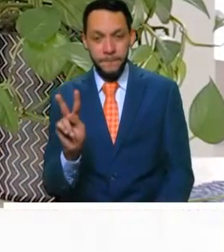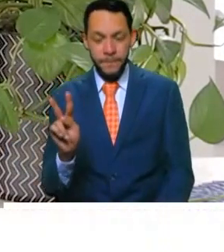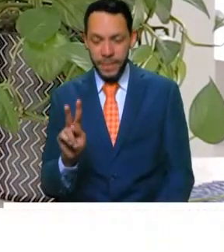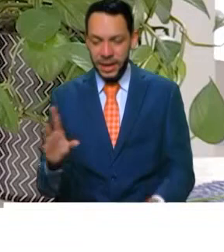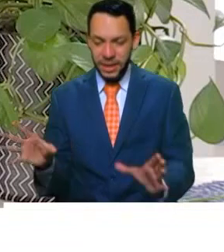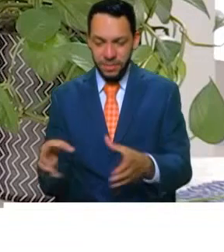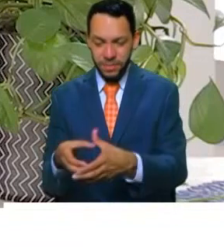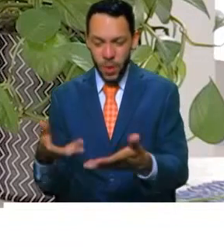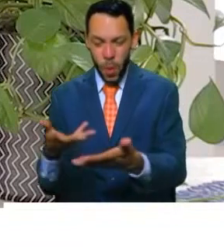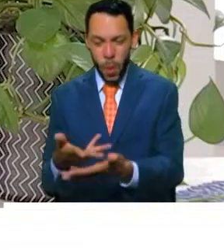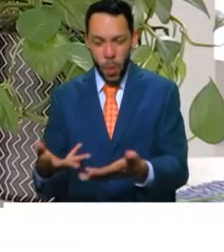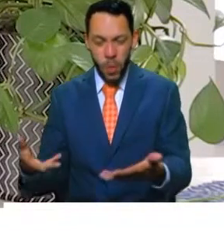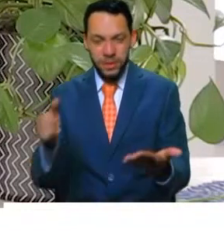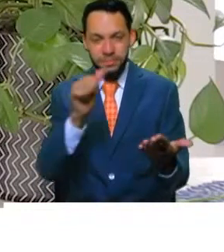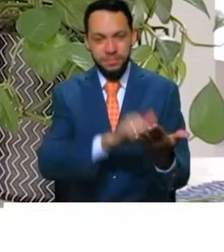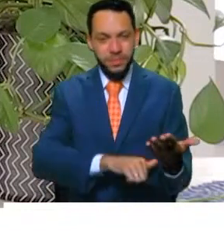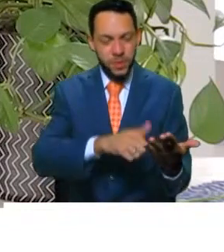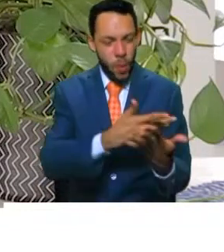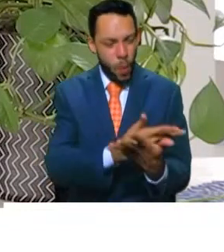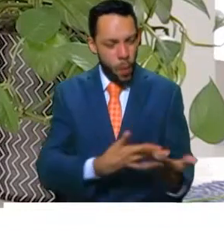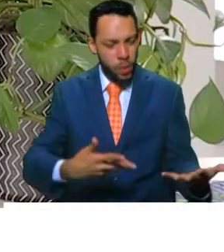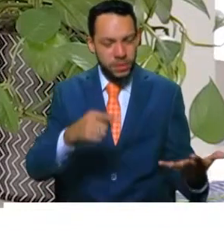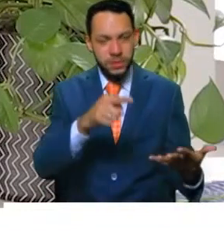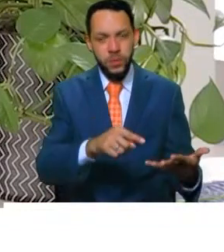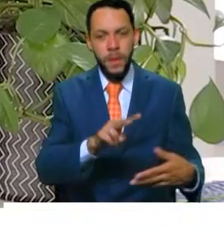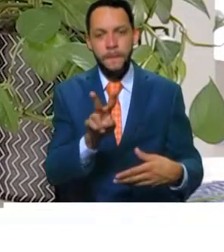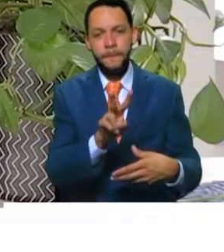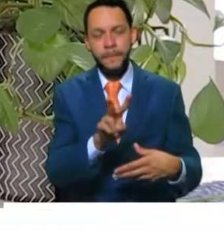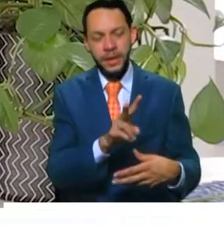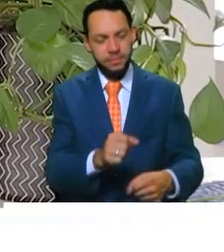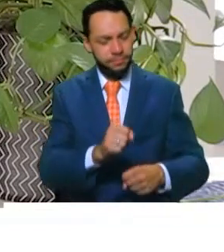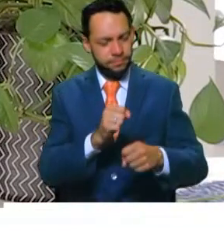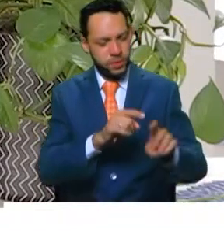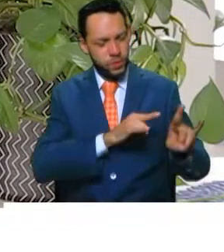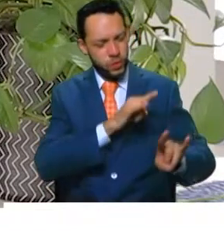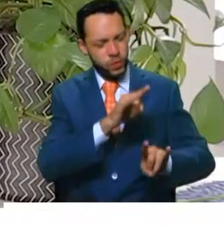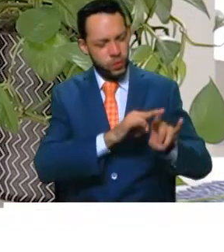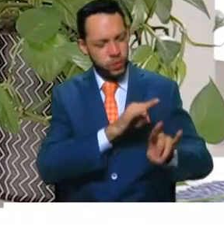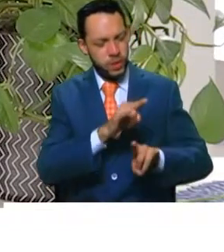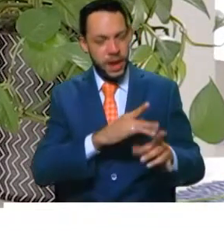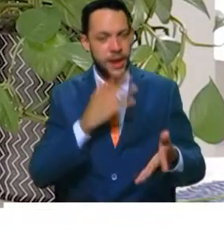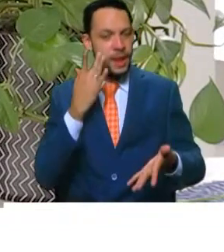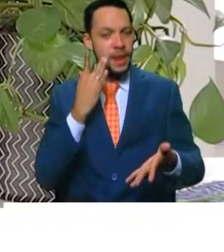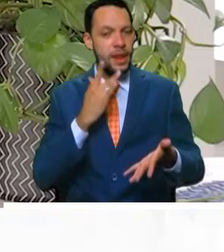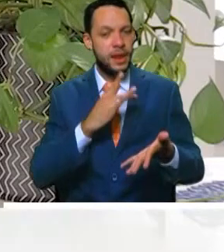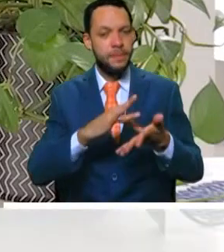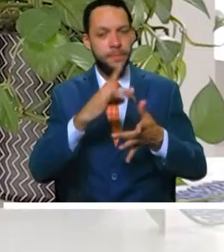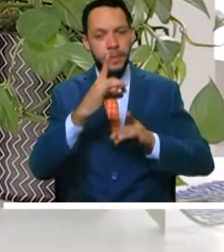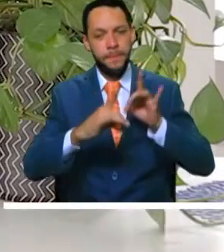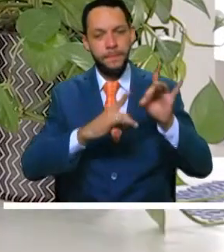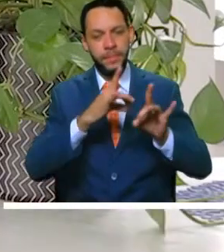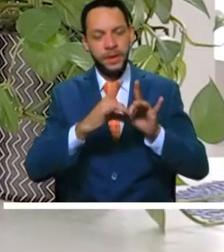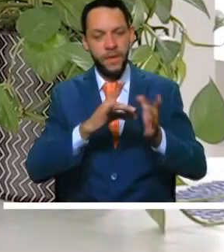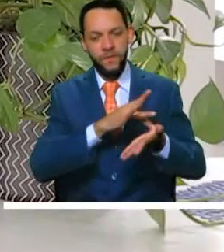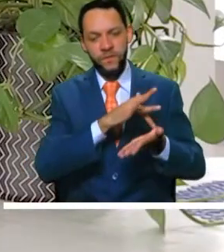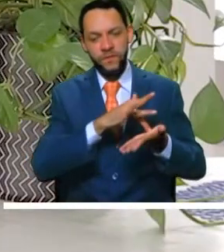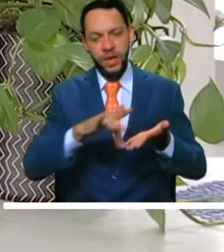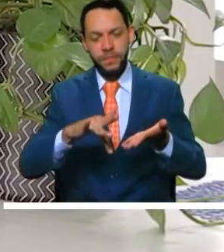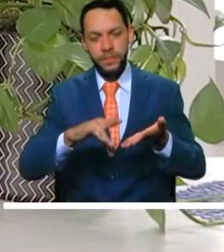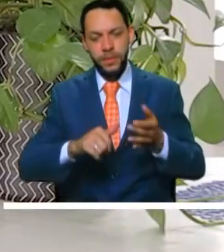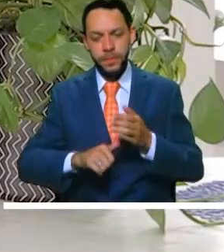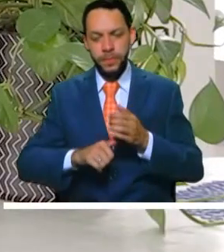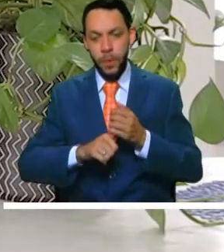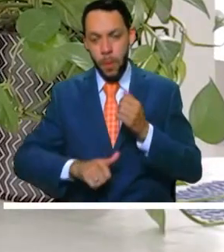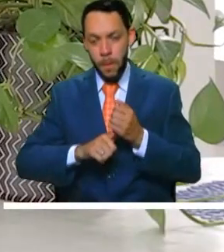cosas que más nos ayuda a los verdes por su alto contenido en fibra, porque nos ayuda a detoxificar el hígado, porque nos hace el bolo fecal sea